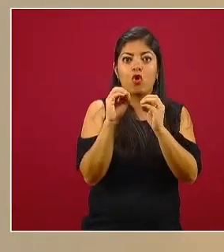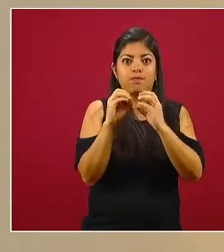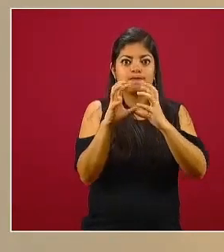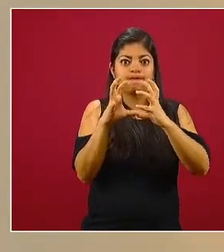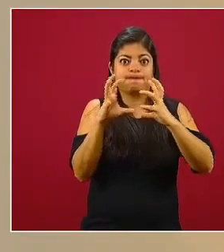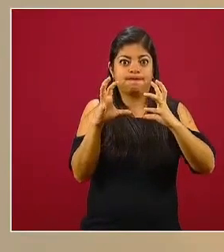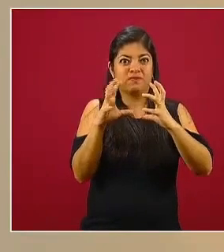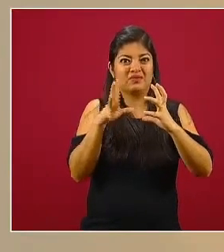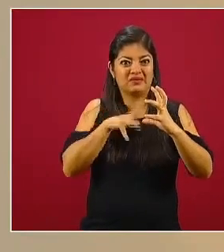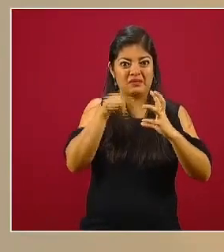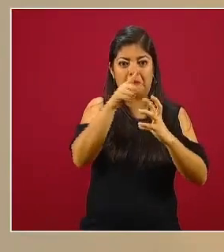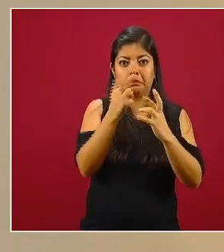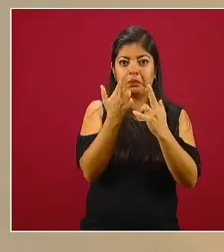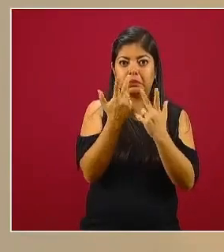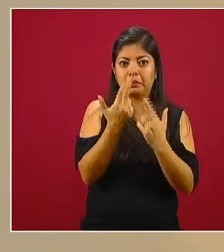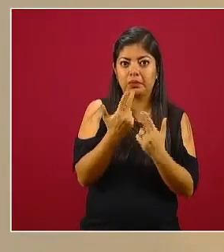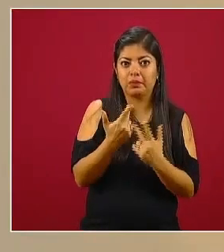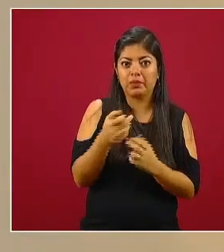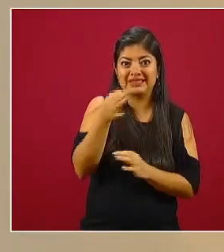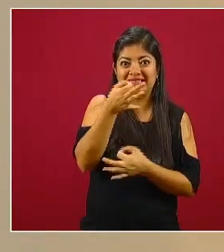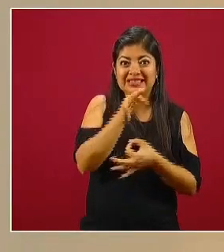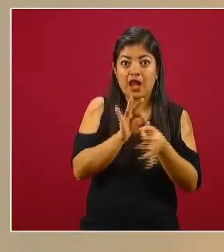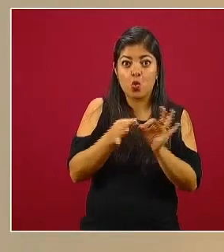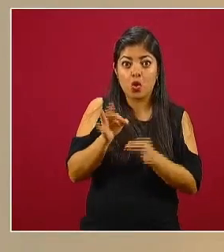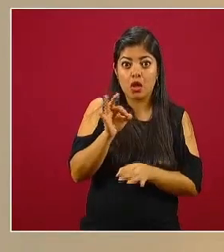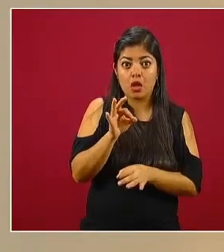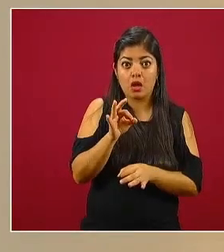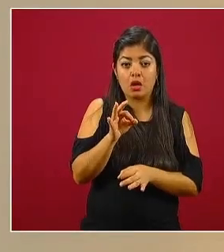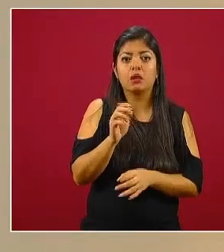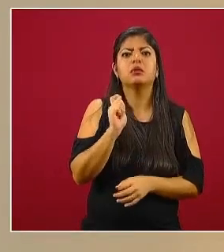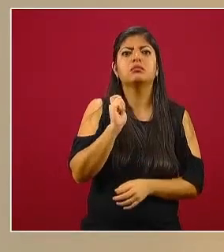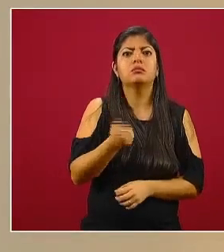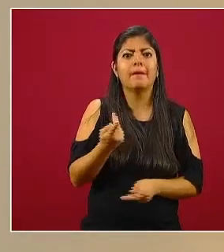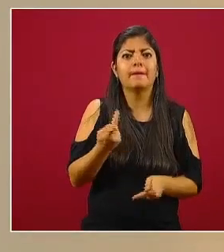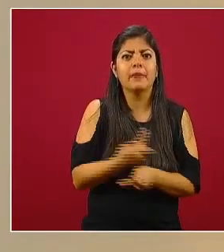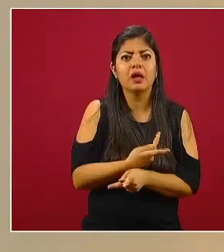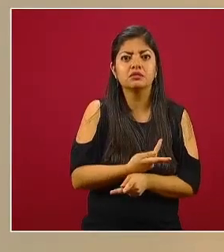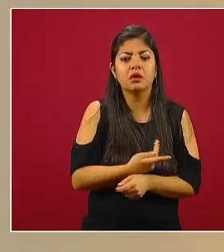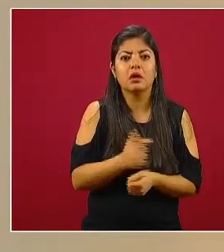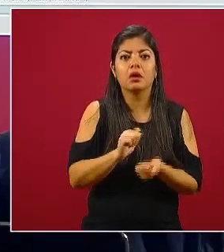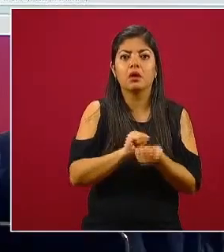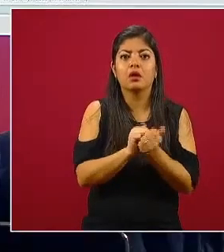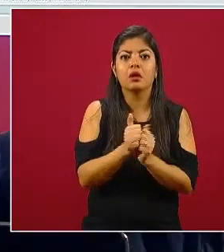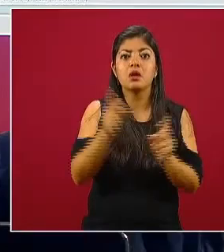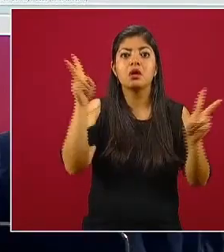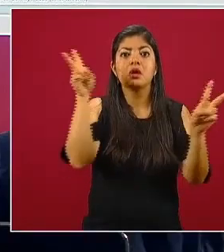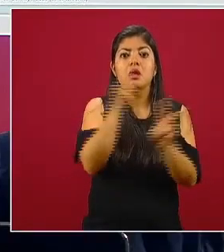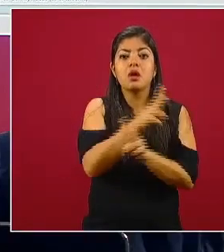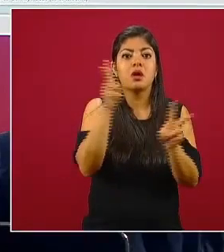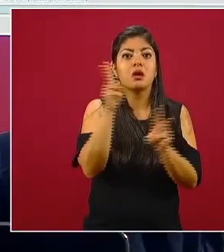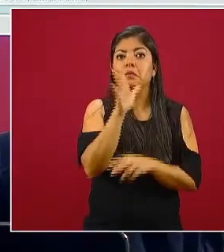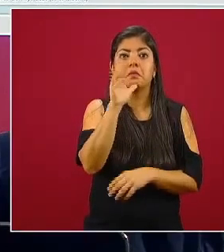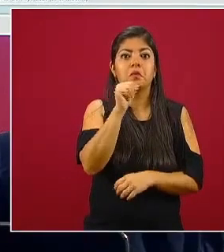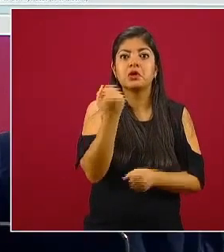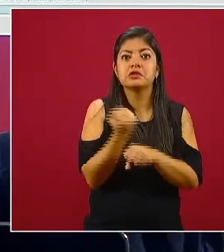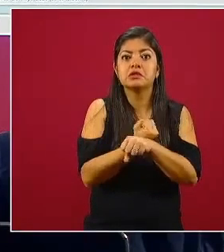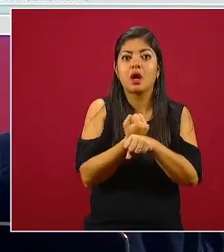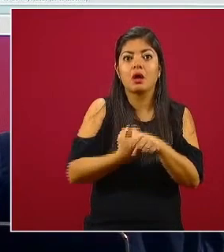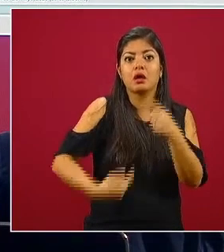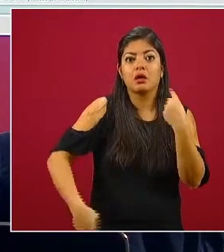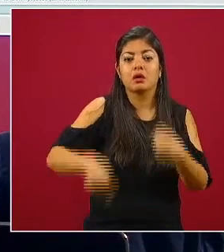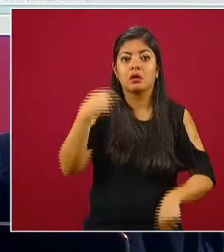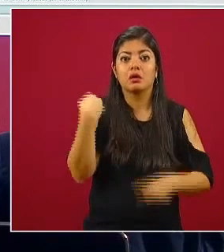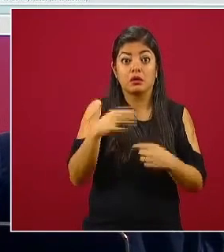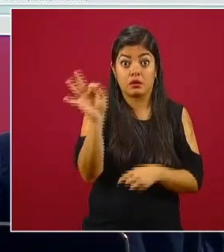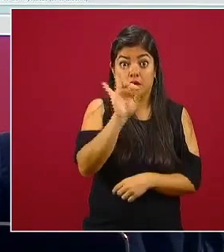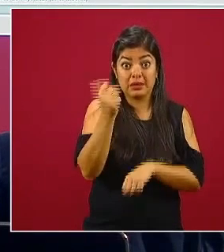del interior de los pulmones, de las células de los pulmones, lo que ocurre es que empieza a perder la capacidad de oxigenar la sangre. Y si la